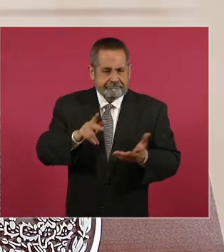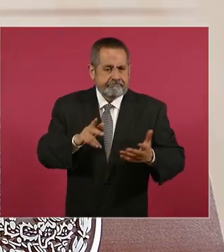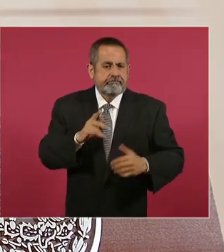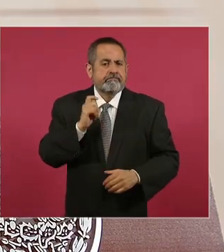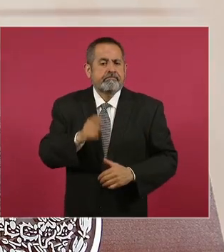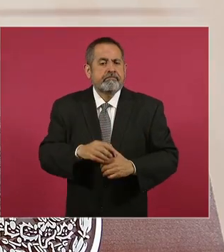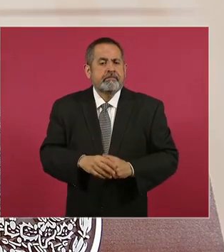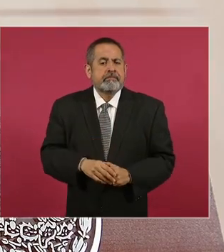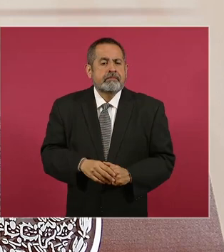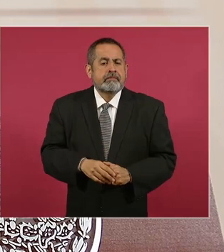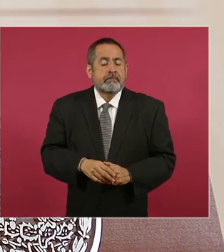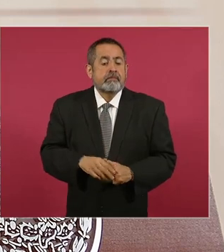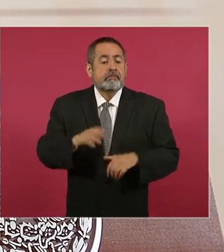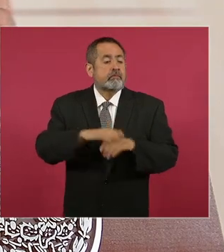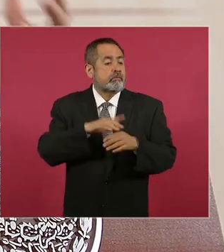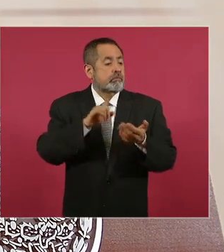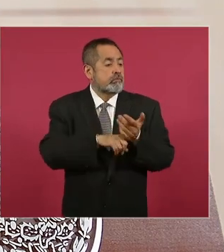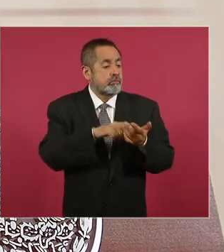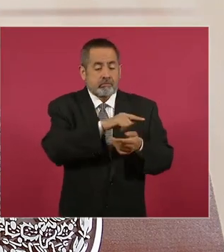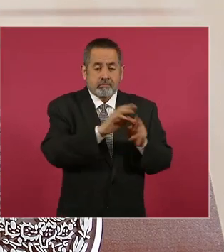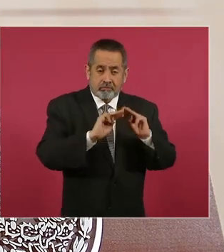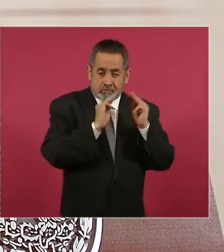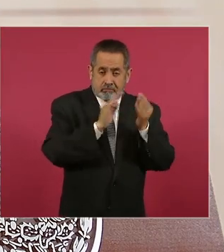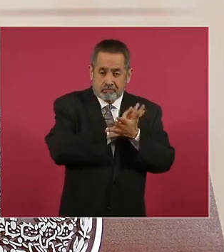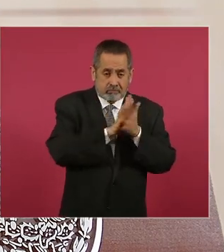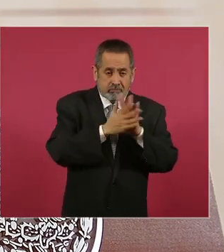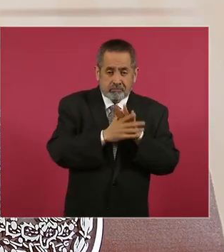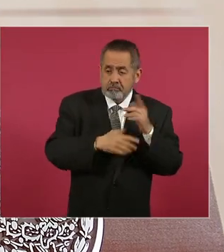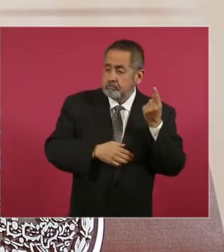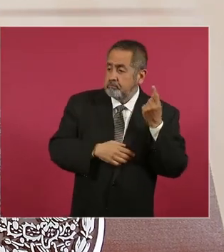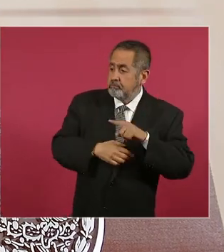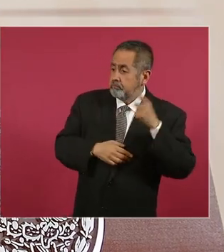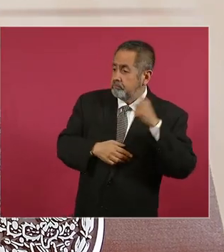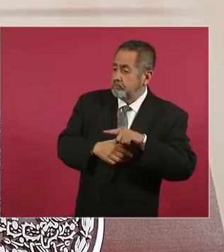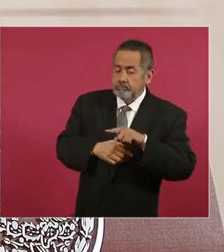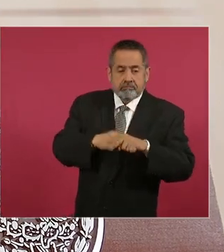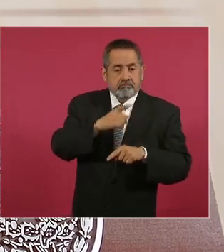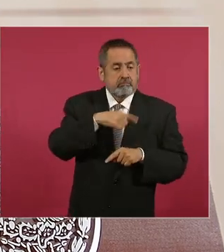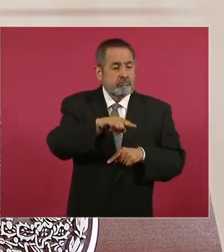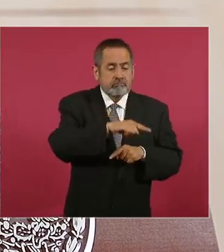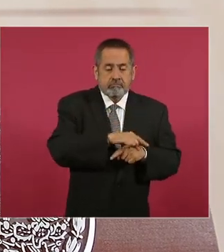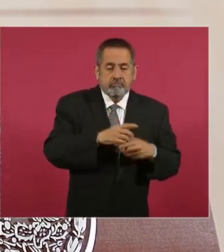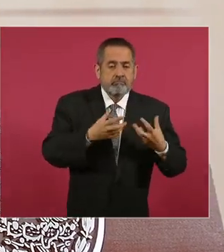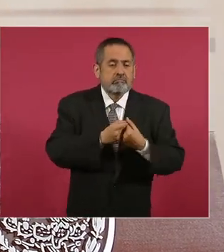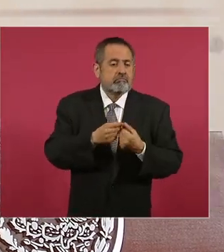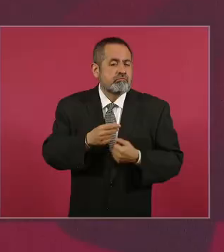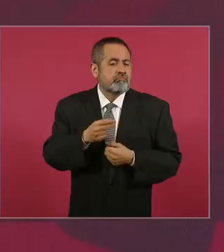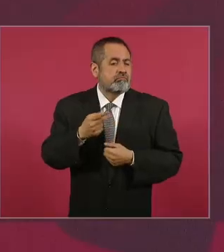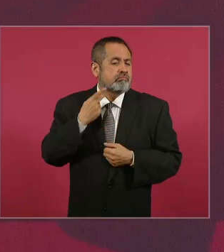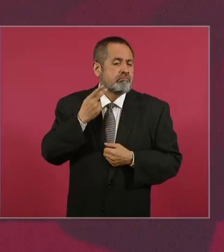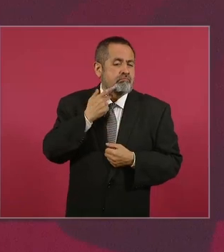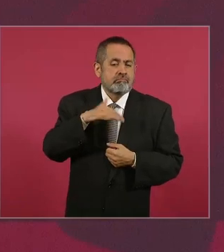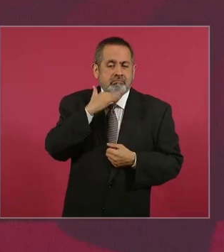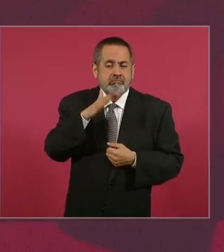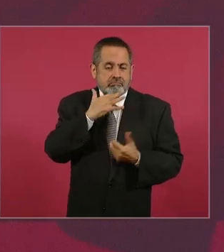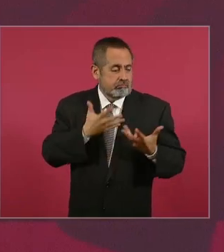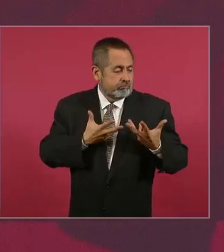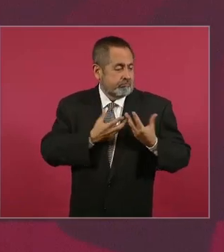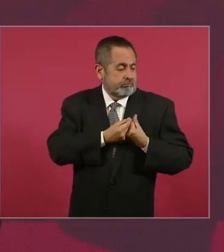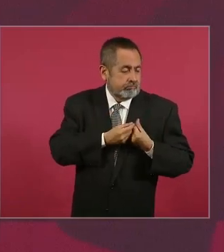porque eran los delincuentes, tanto los delincuentes de cuello blanco